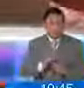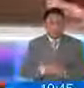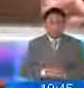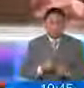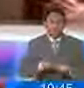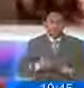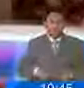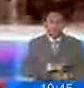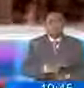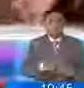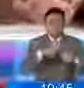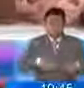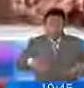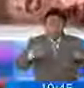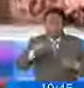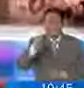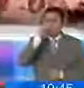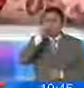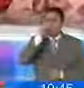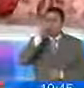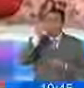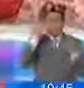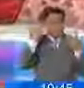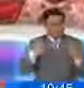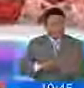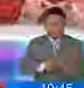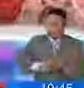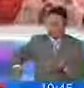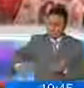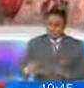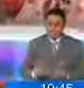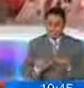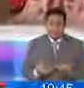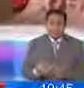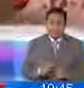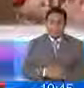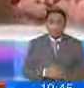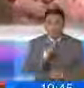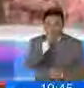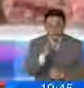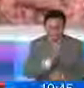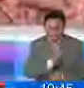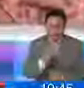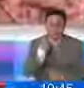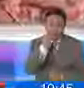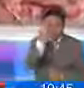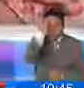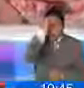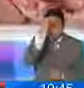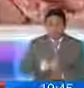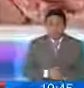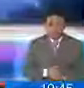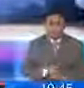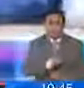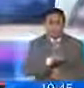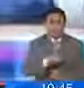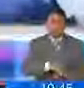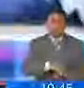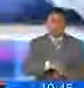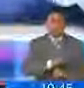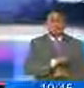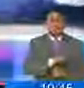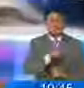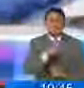de pañales y biberones quedó atrás. Ahora con la bendición de un beso en la frente, Paulina despierta a Anthony,